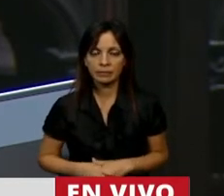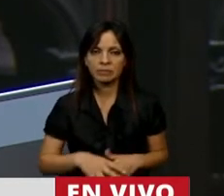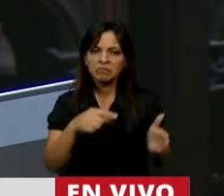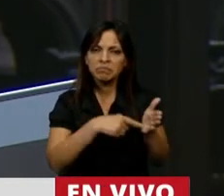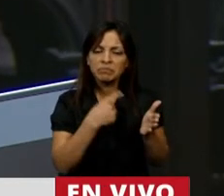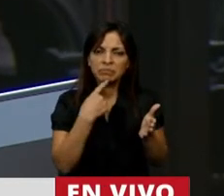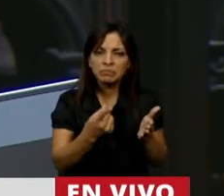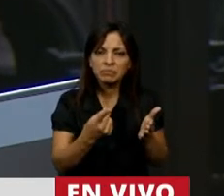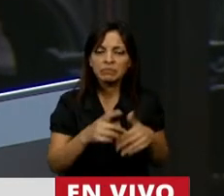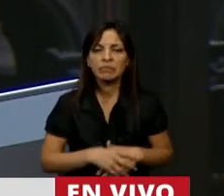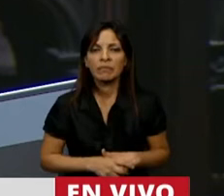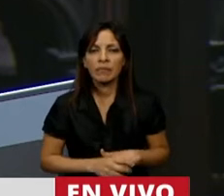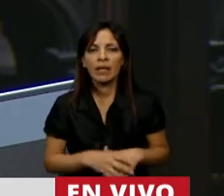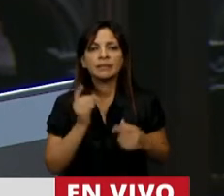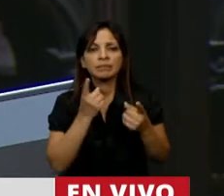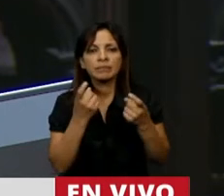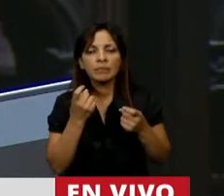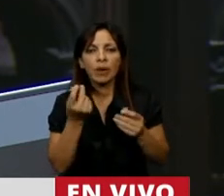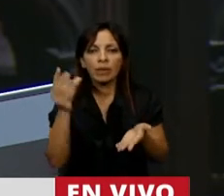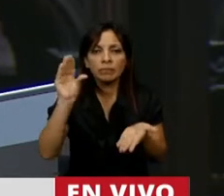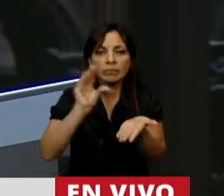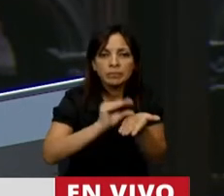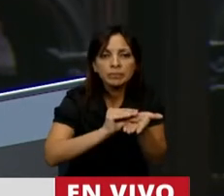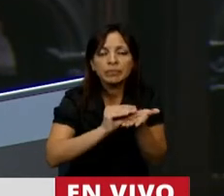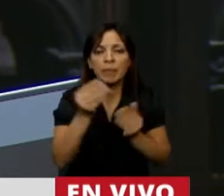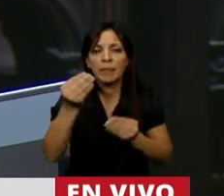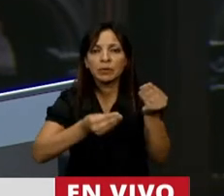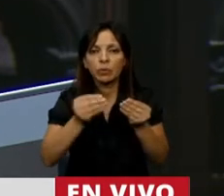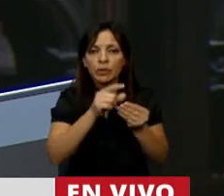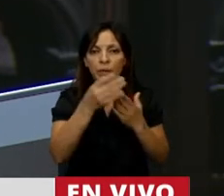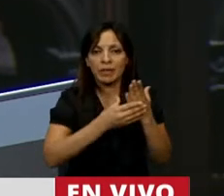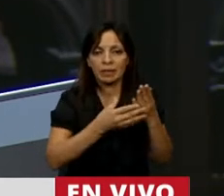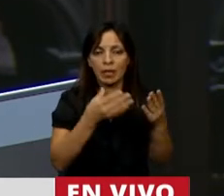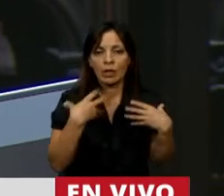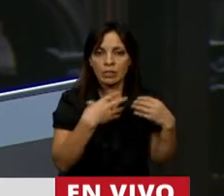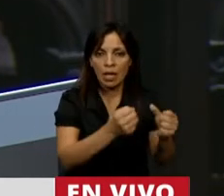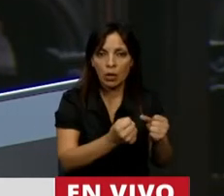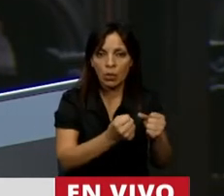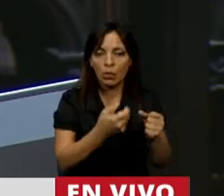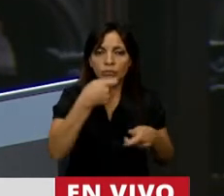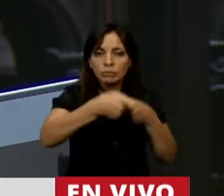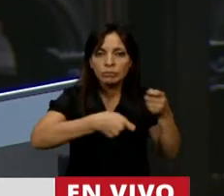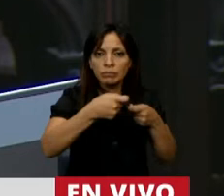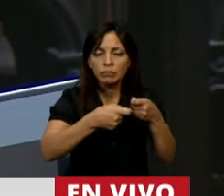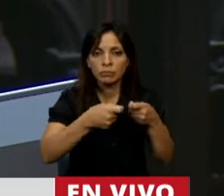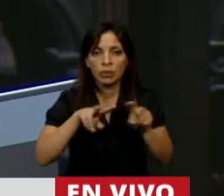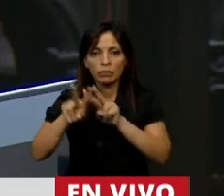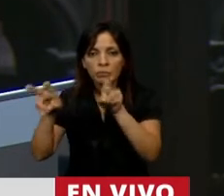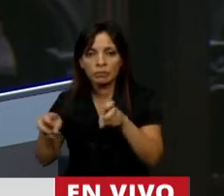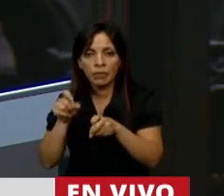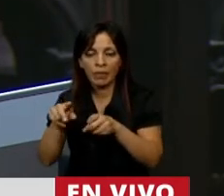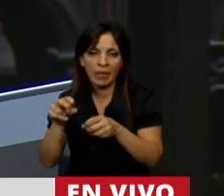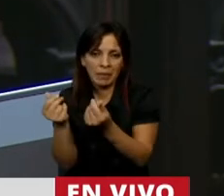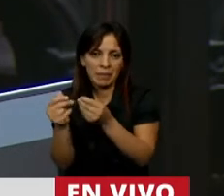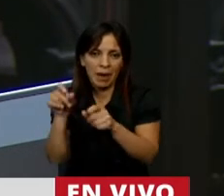otro orden es necesario reducir el presupuesto del Ministerio de Salud financiado con transferencias internas provenientes del